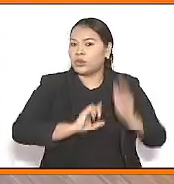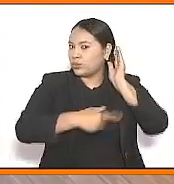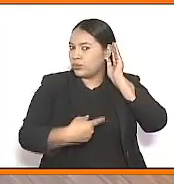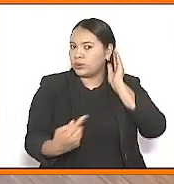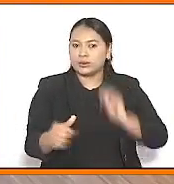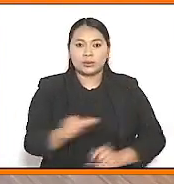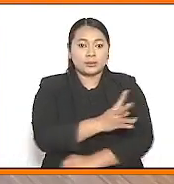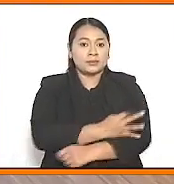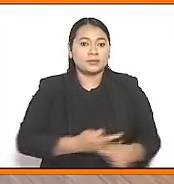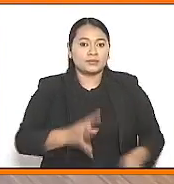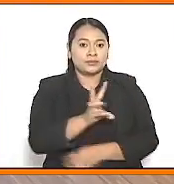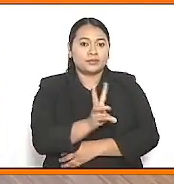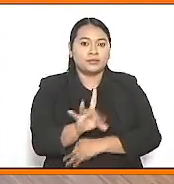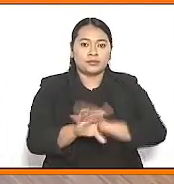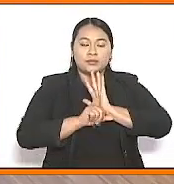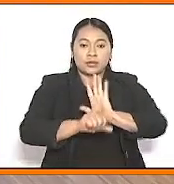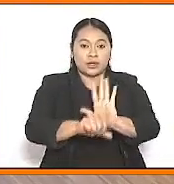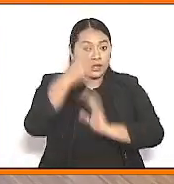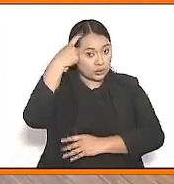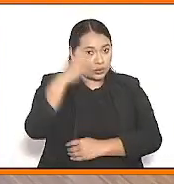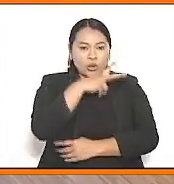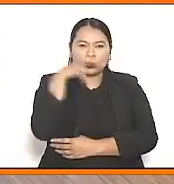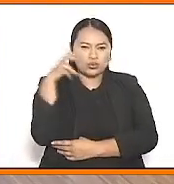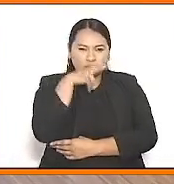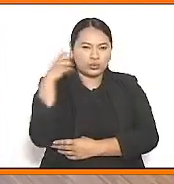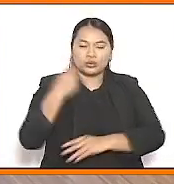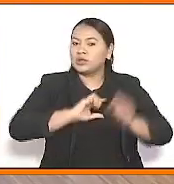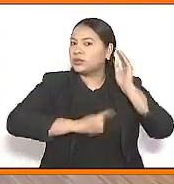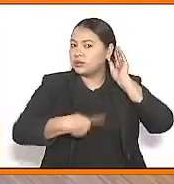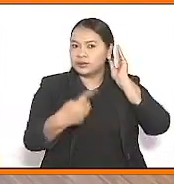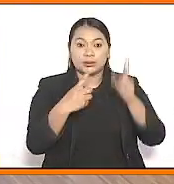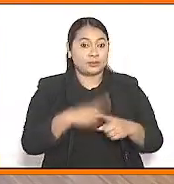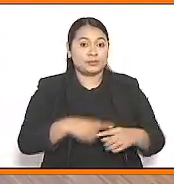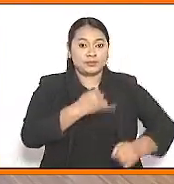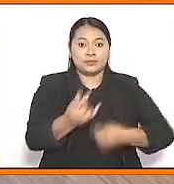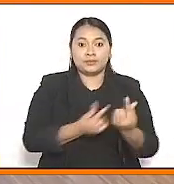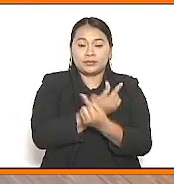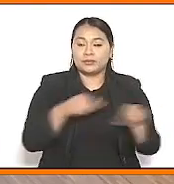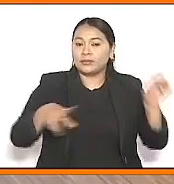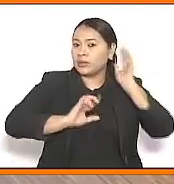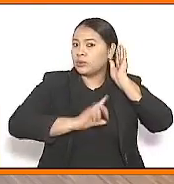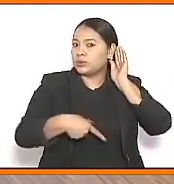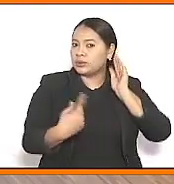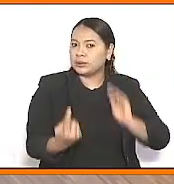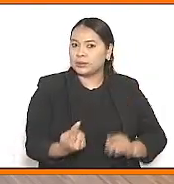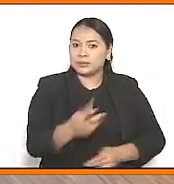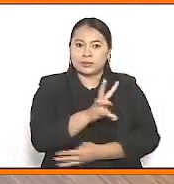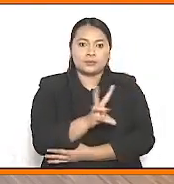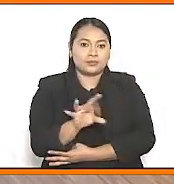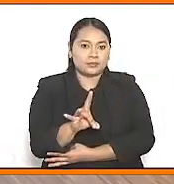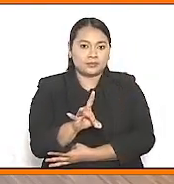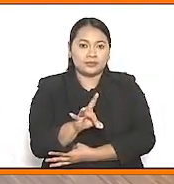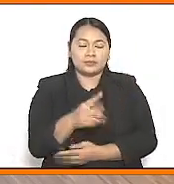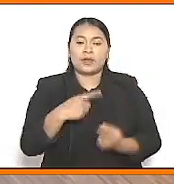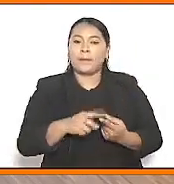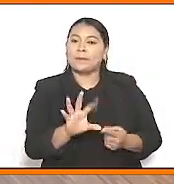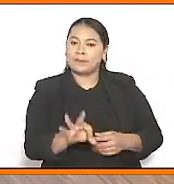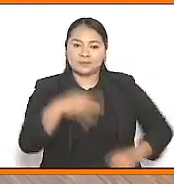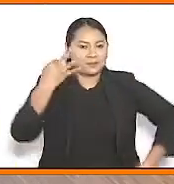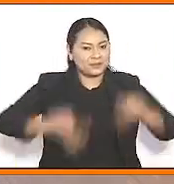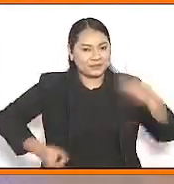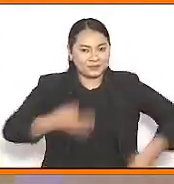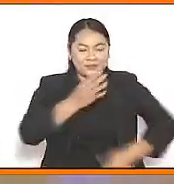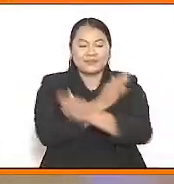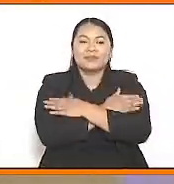tarde 68 con su símbolo de sueños ladrón. Para Multi X, jugada gratis. Para más 1, 68 más 9. Muchas